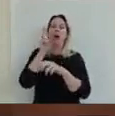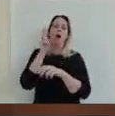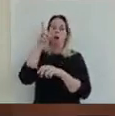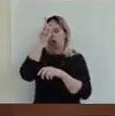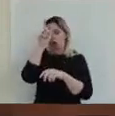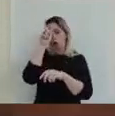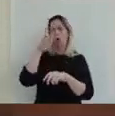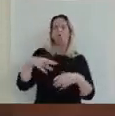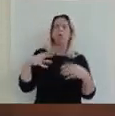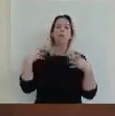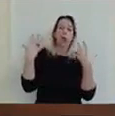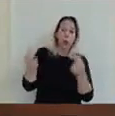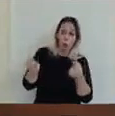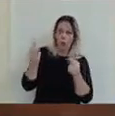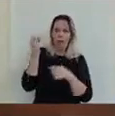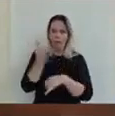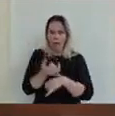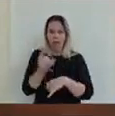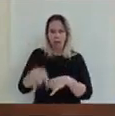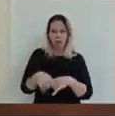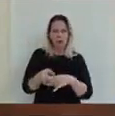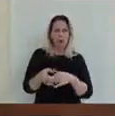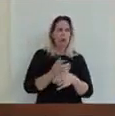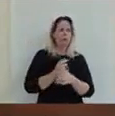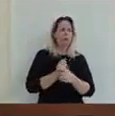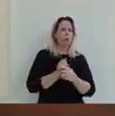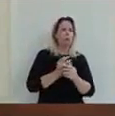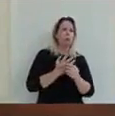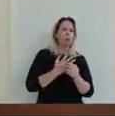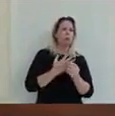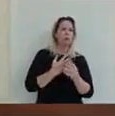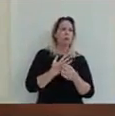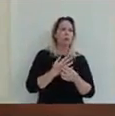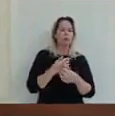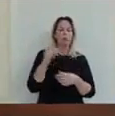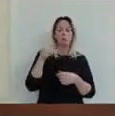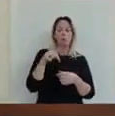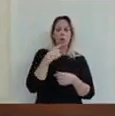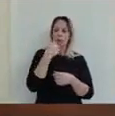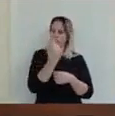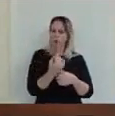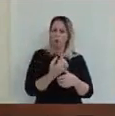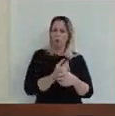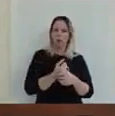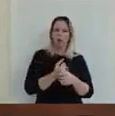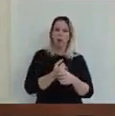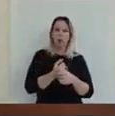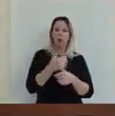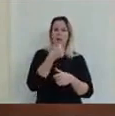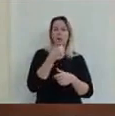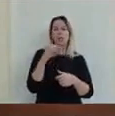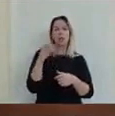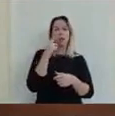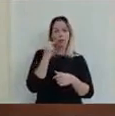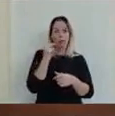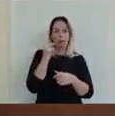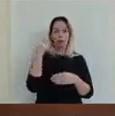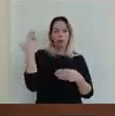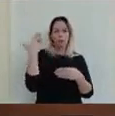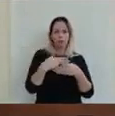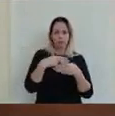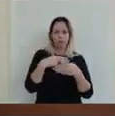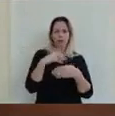atenciones de los centros de salud. Hoy pregunto, 60 días sin atención médica